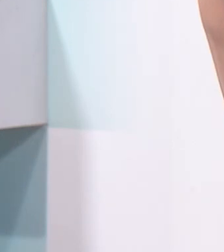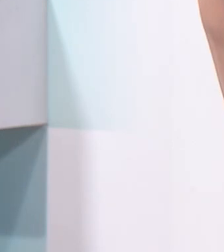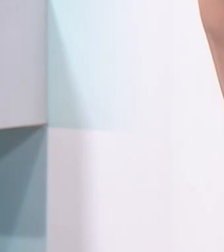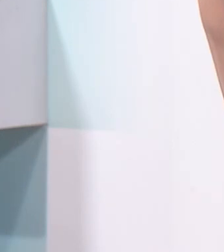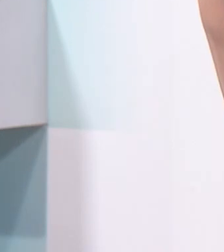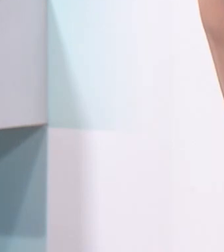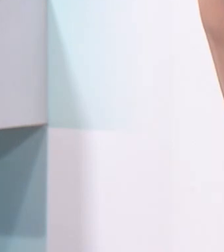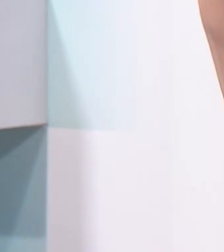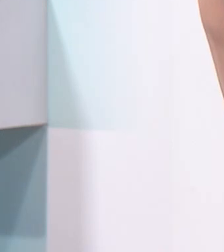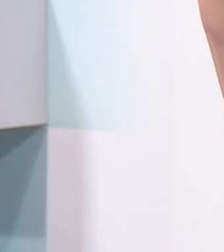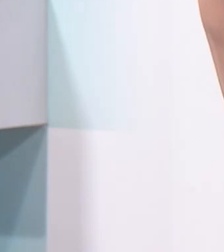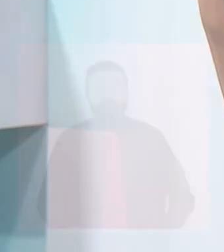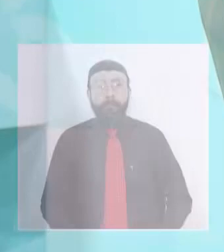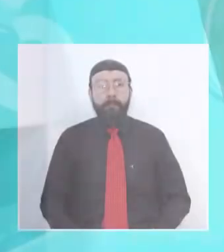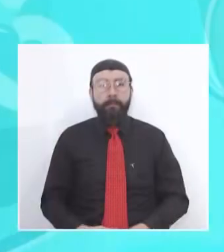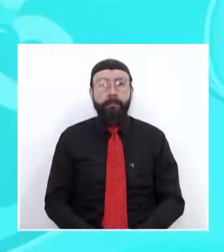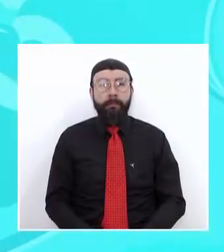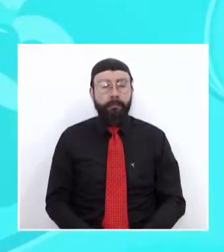clínico.